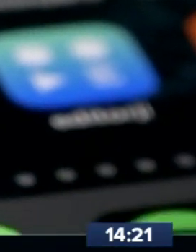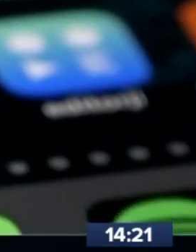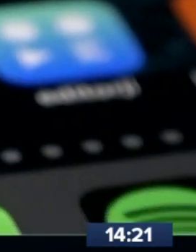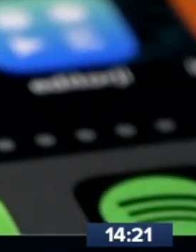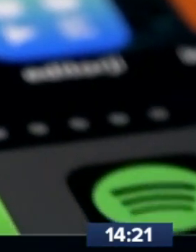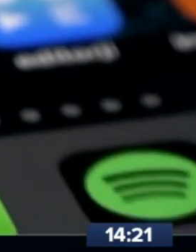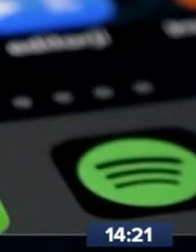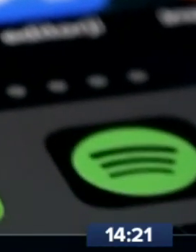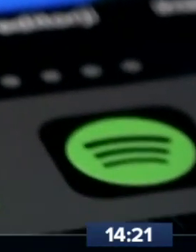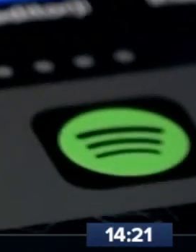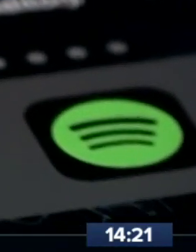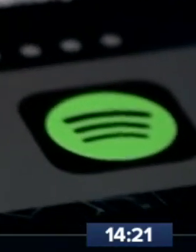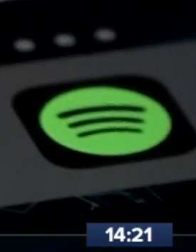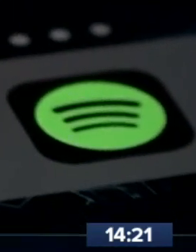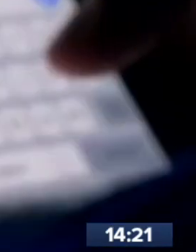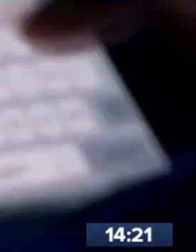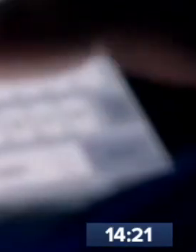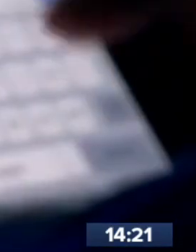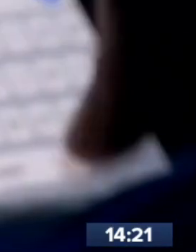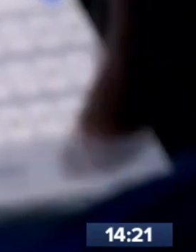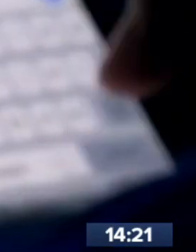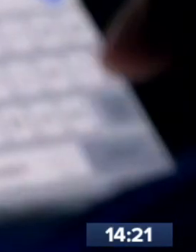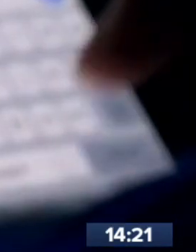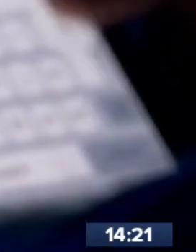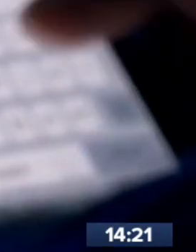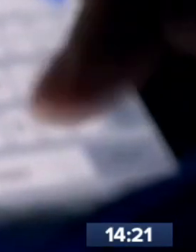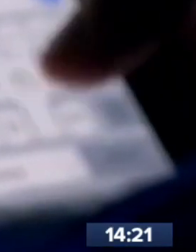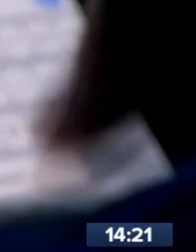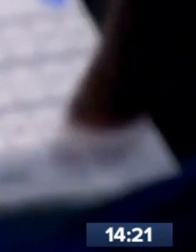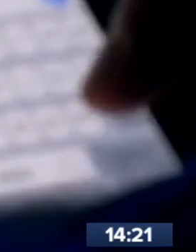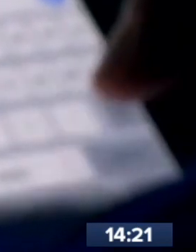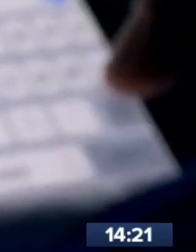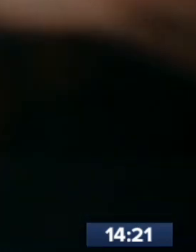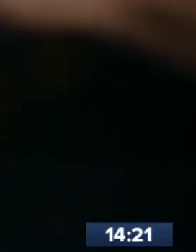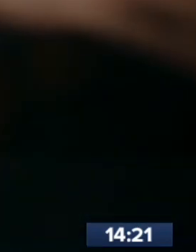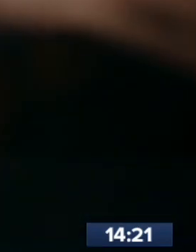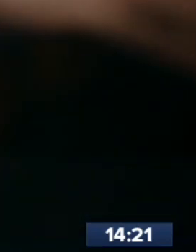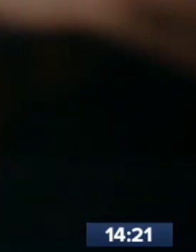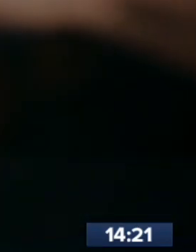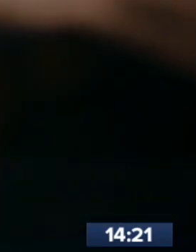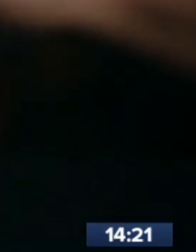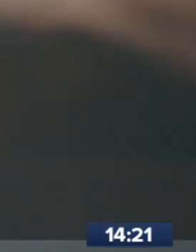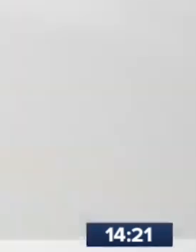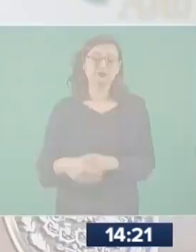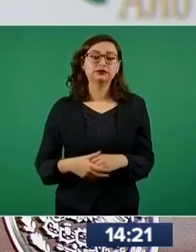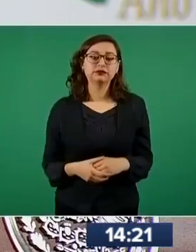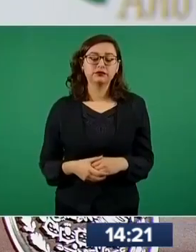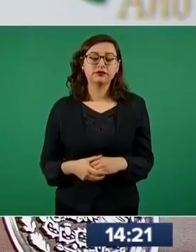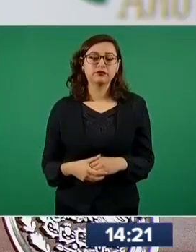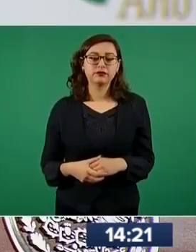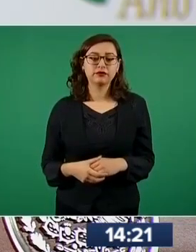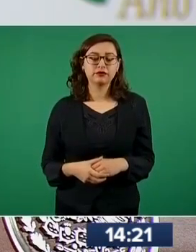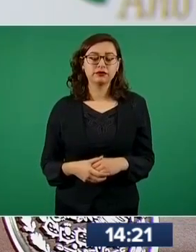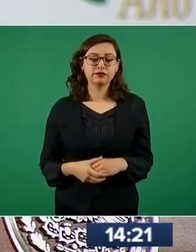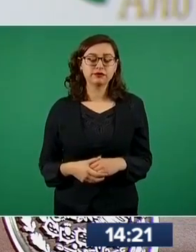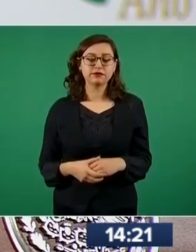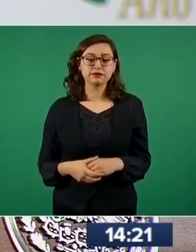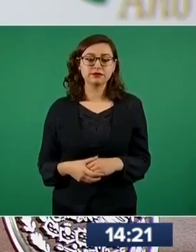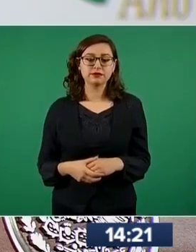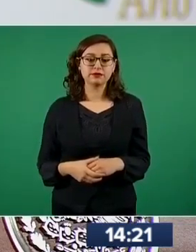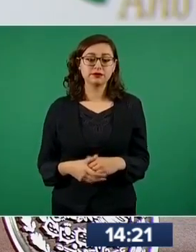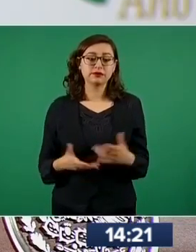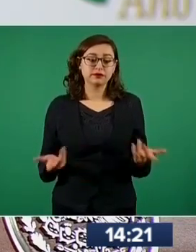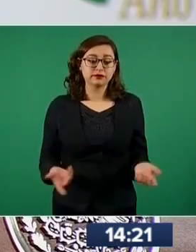sido víctima de espionaje desde antes del sexenio de Carlos Salinas de Gortari, pero descartó presentar una denuncia. Por su parte, la